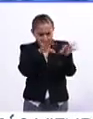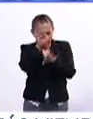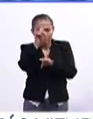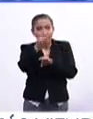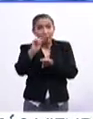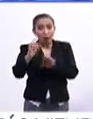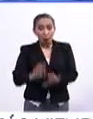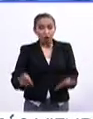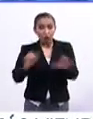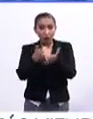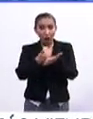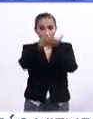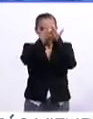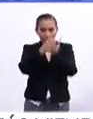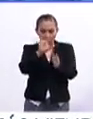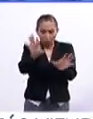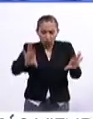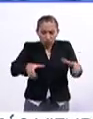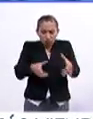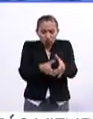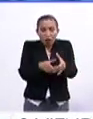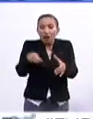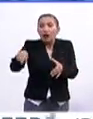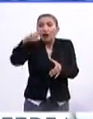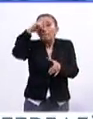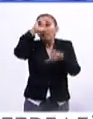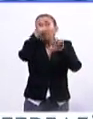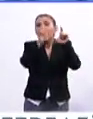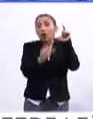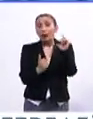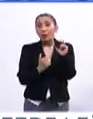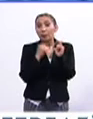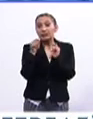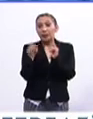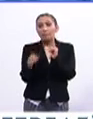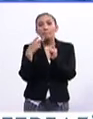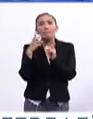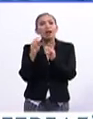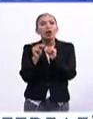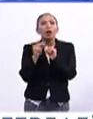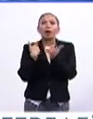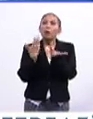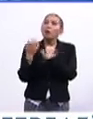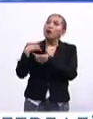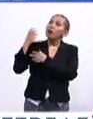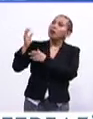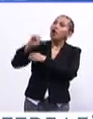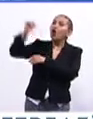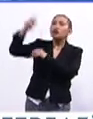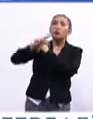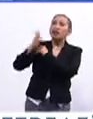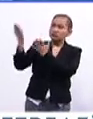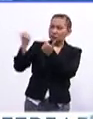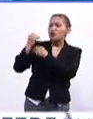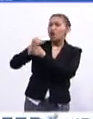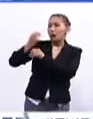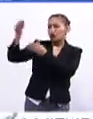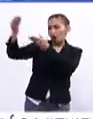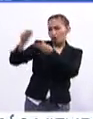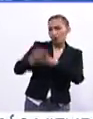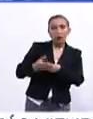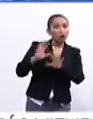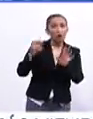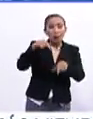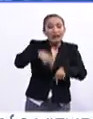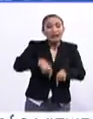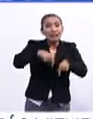de esta tecnología. ¿Cómo puede el país en sí aprovecharla para no tener que exportar tanta